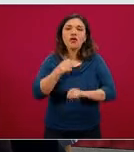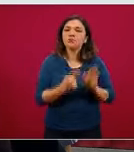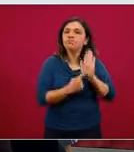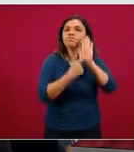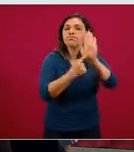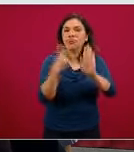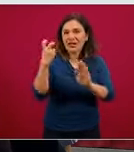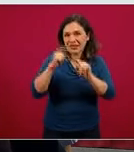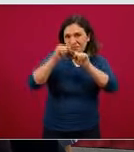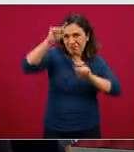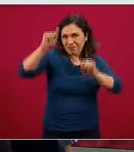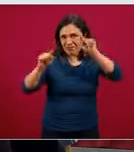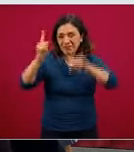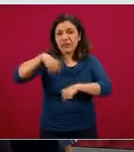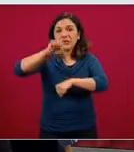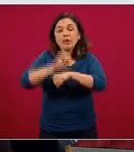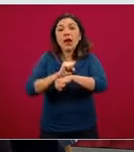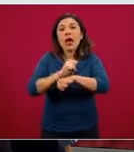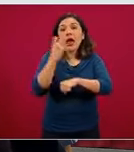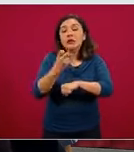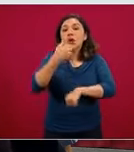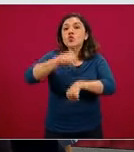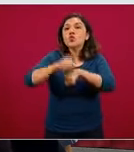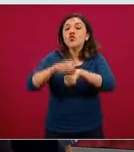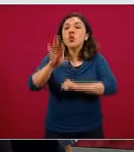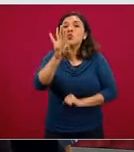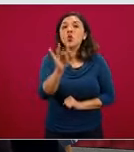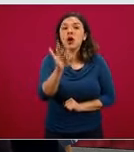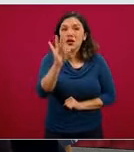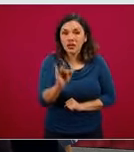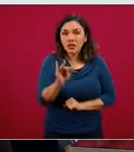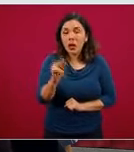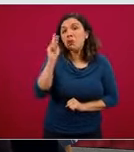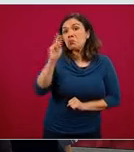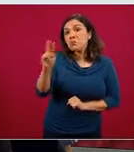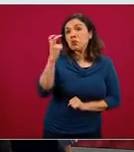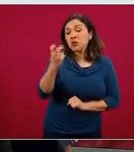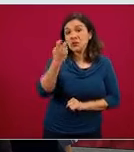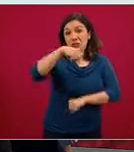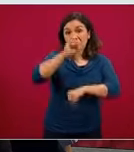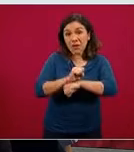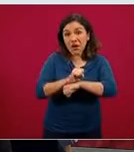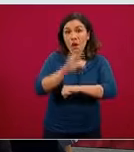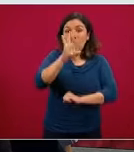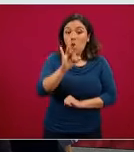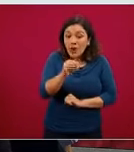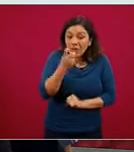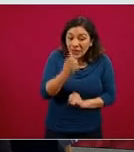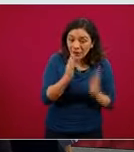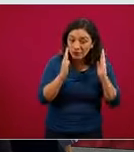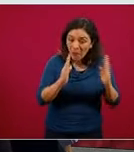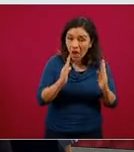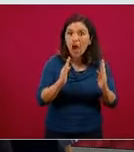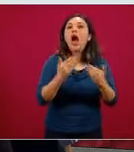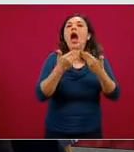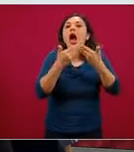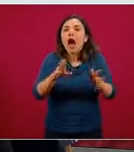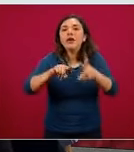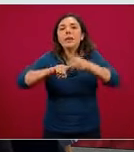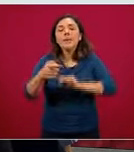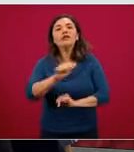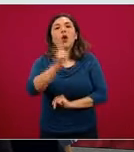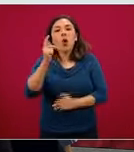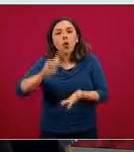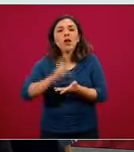ya en la gráfica la semana epidemiológica número 40 y veremos si la semana epidemiológica 40 abre nuevamente con